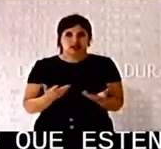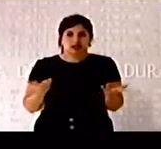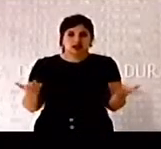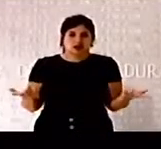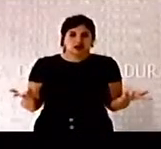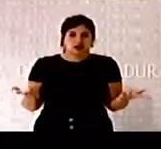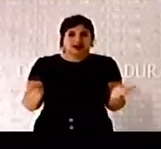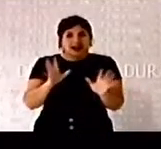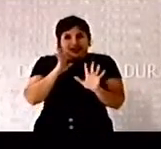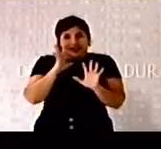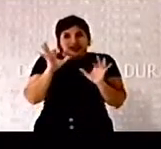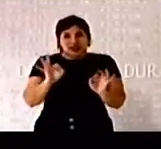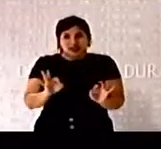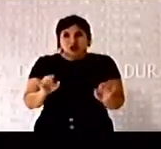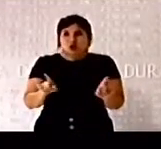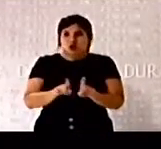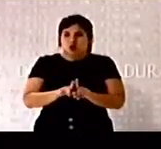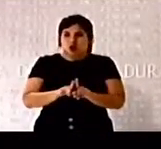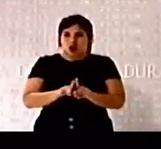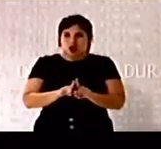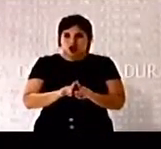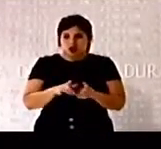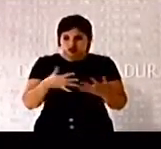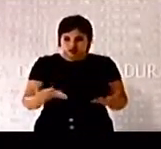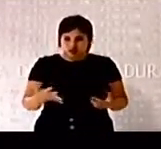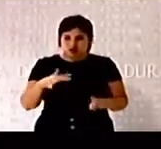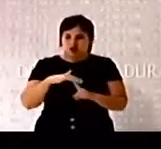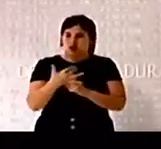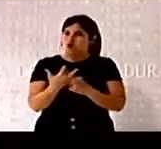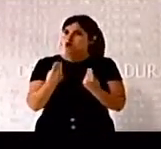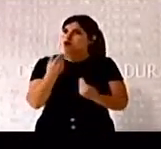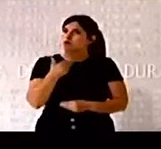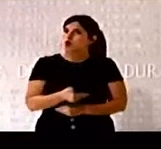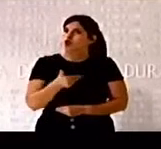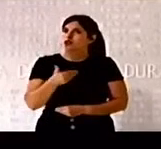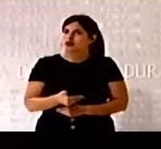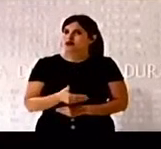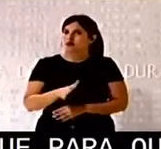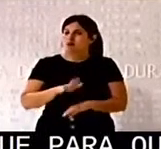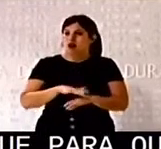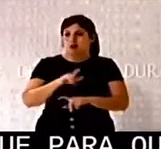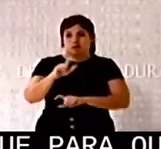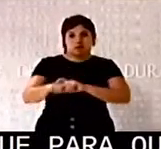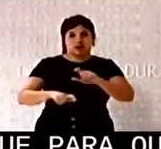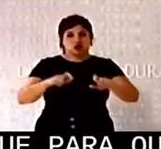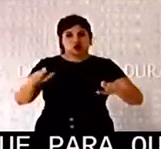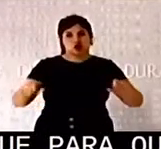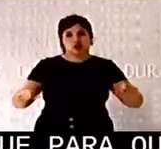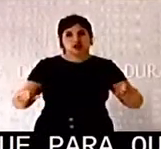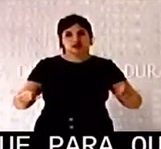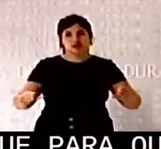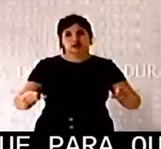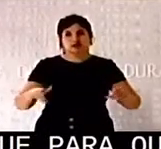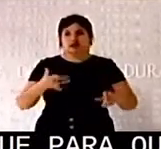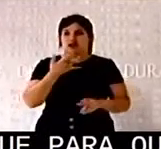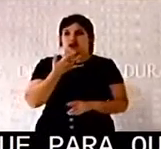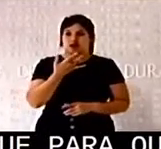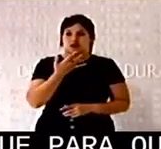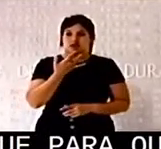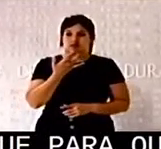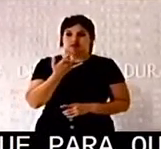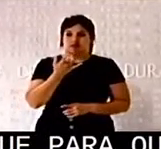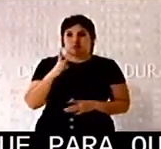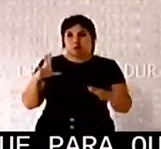Y creo que es un momento muy importante para que esas personas, sin renunciar a su tiempo de